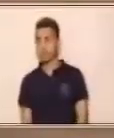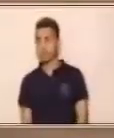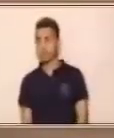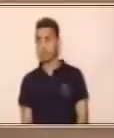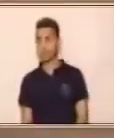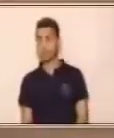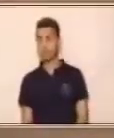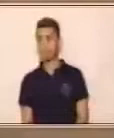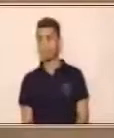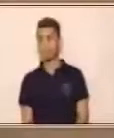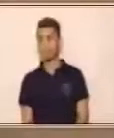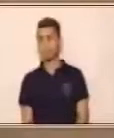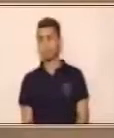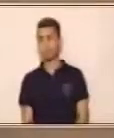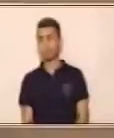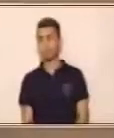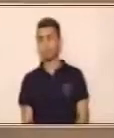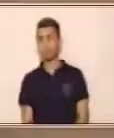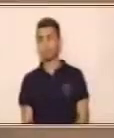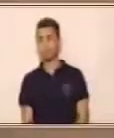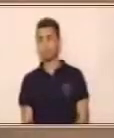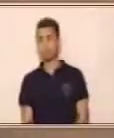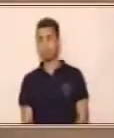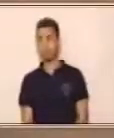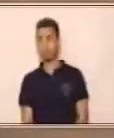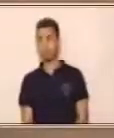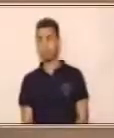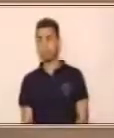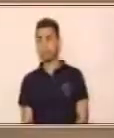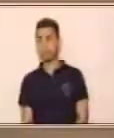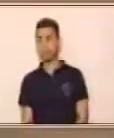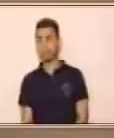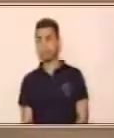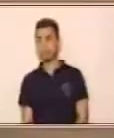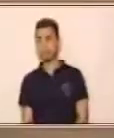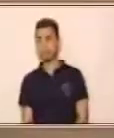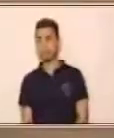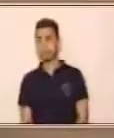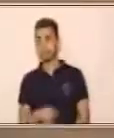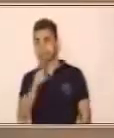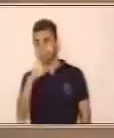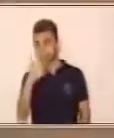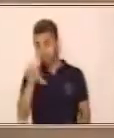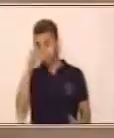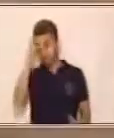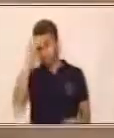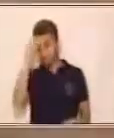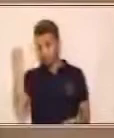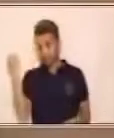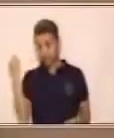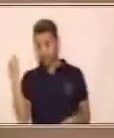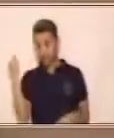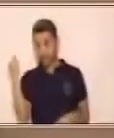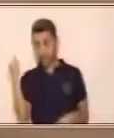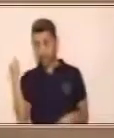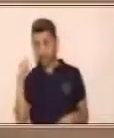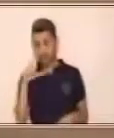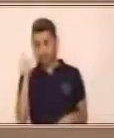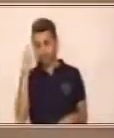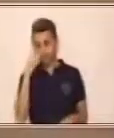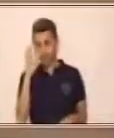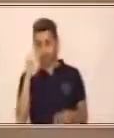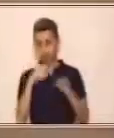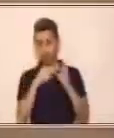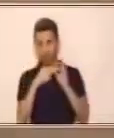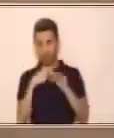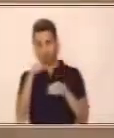esos casos especiales a los cuales les debemos de tomar mucha atención, ¿qué te parece si sigues practicando un poquito más sobre la